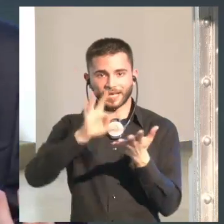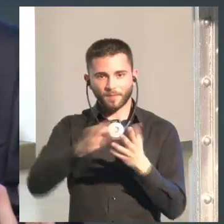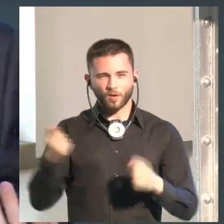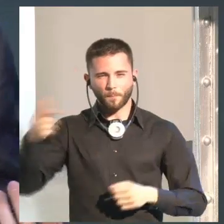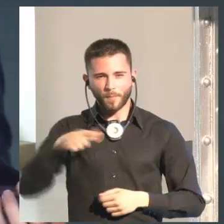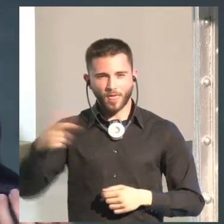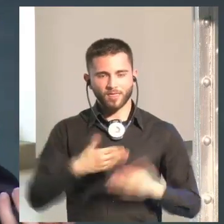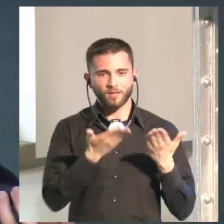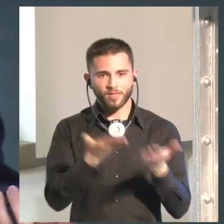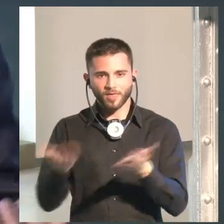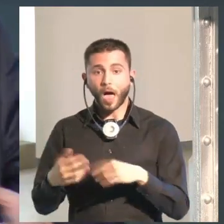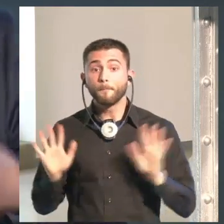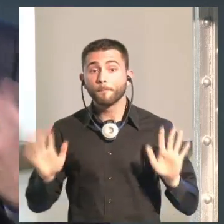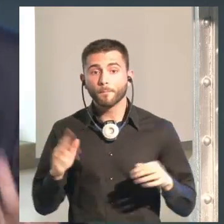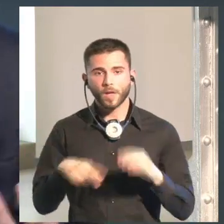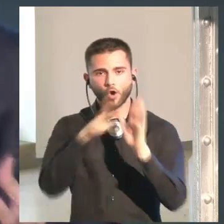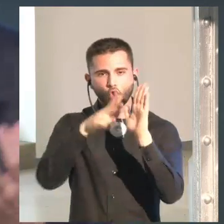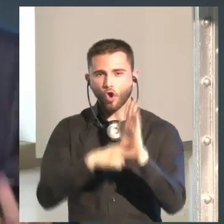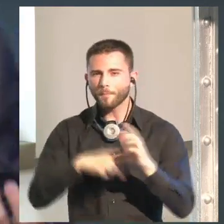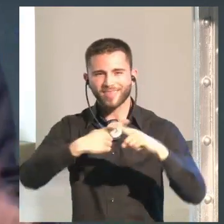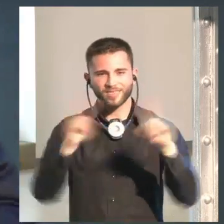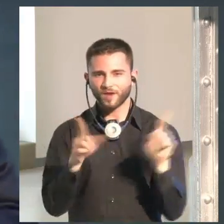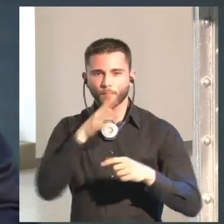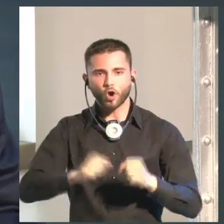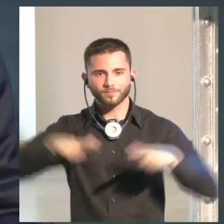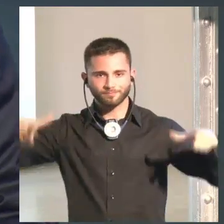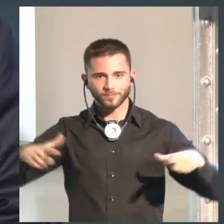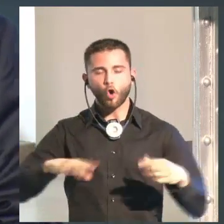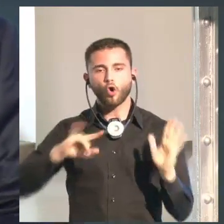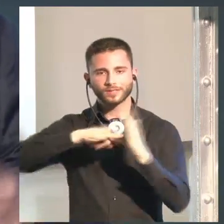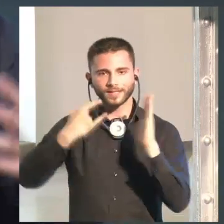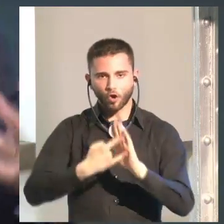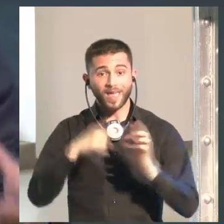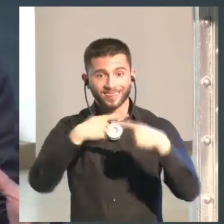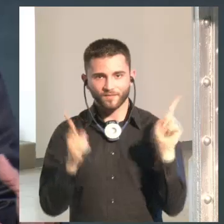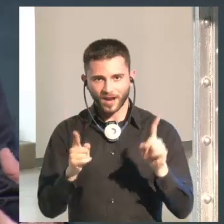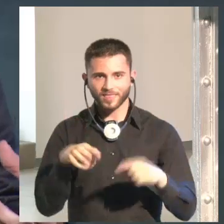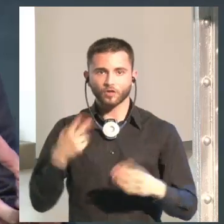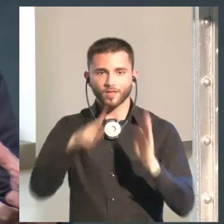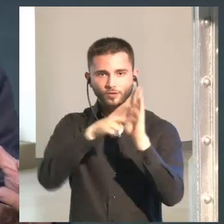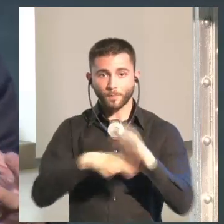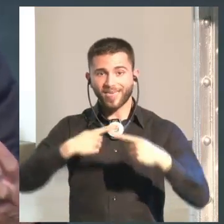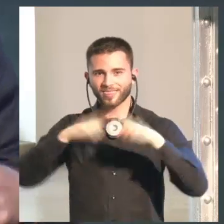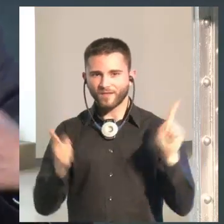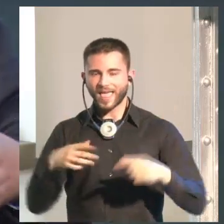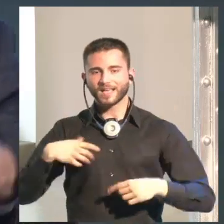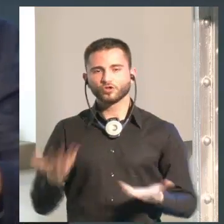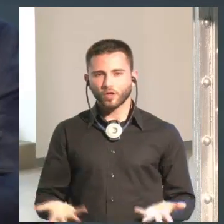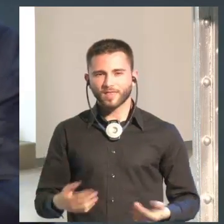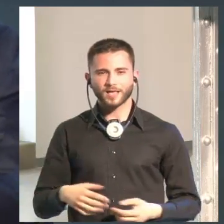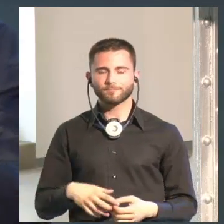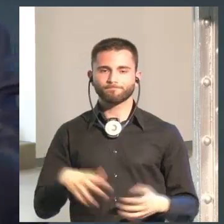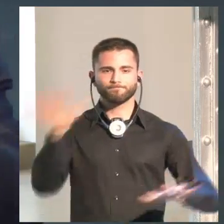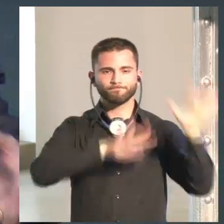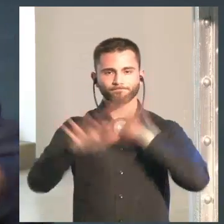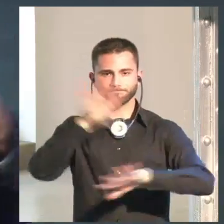están sujetos a regulaciones distintas por el tipo de plataforma o tecnología. Eso genera una competencia, eso distorsiona